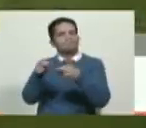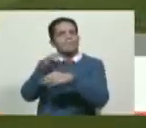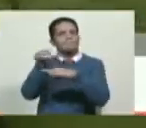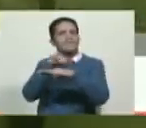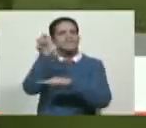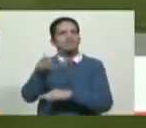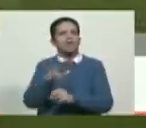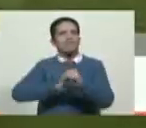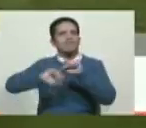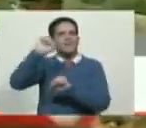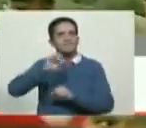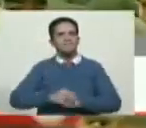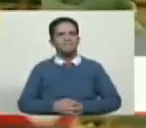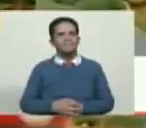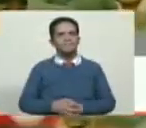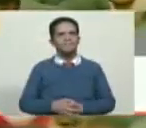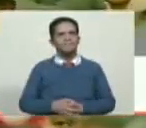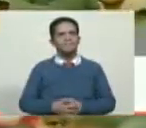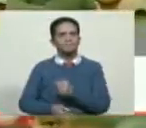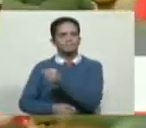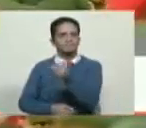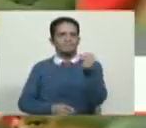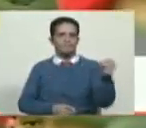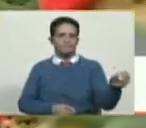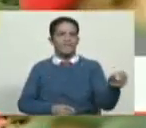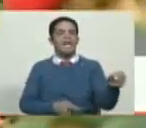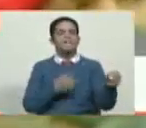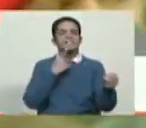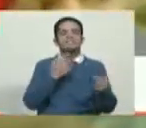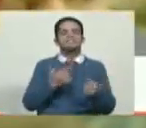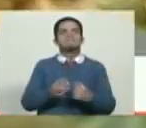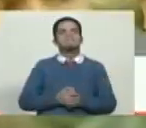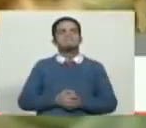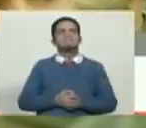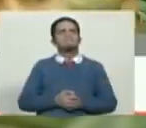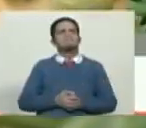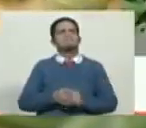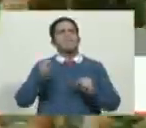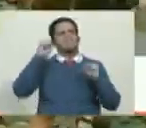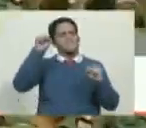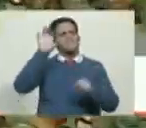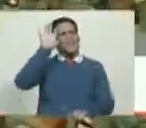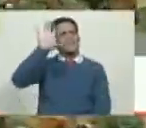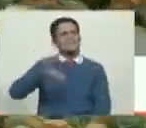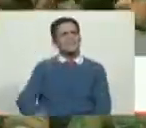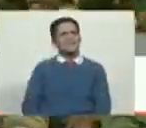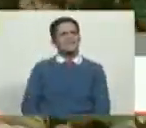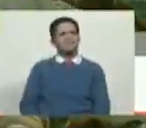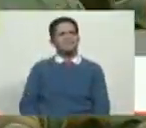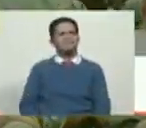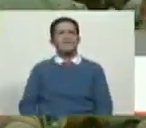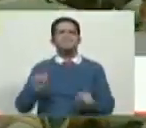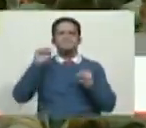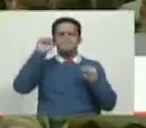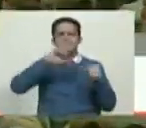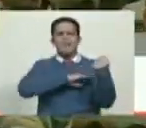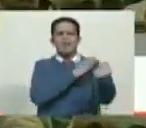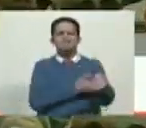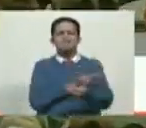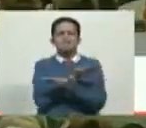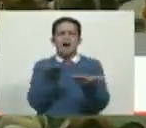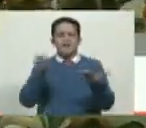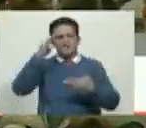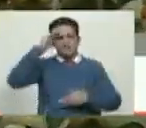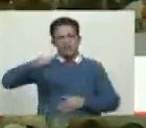Defensa. Bueno, muchas gracias, mi comandante en jefe, bienvenido. ¡Que viva la patria! ¡Que viva! ¡Que viva la Fuerza Armada